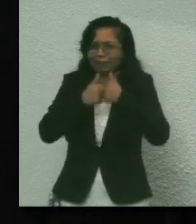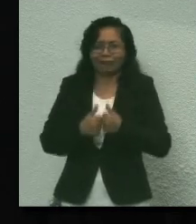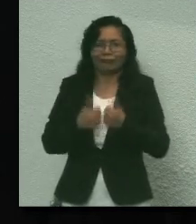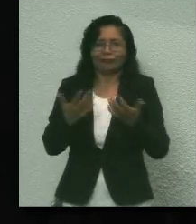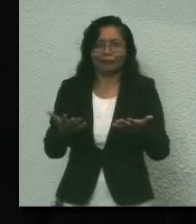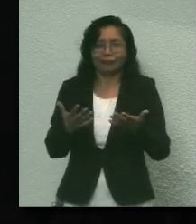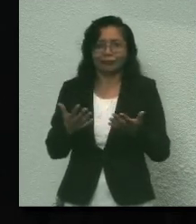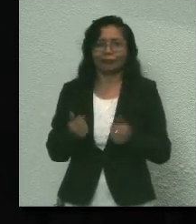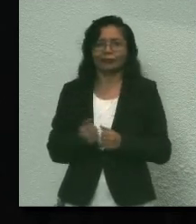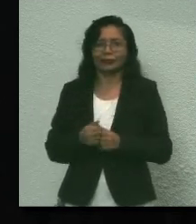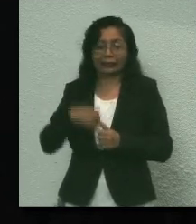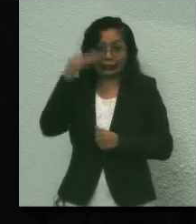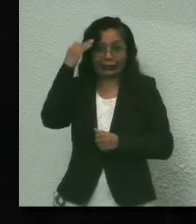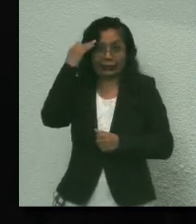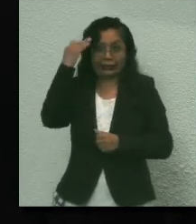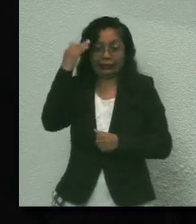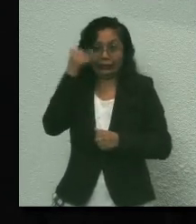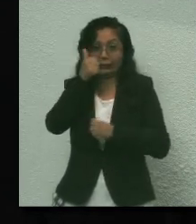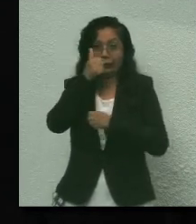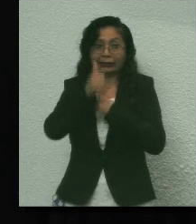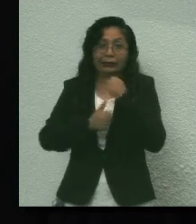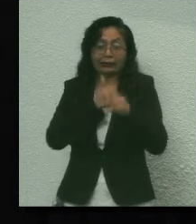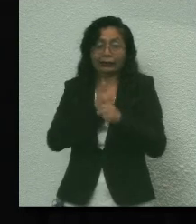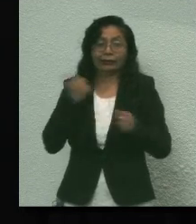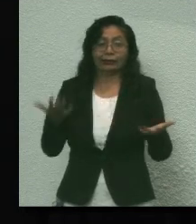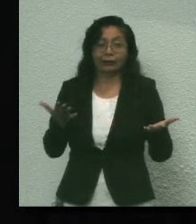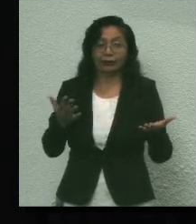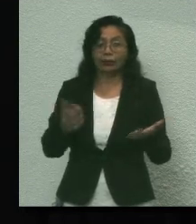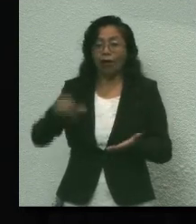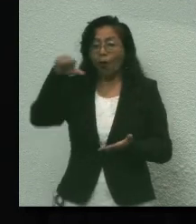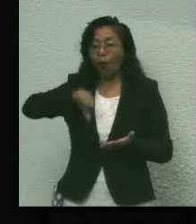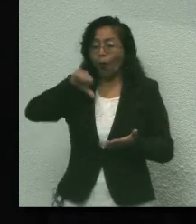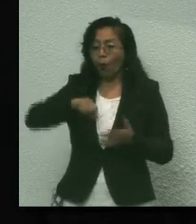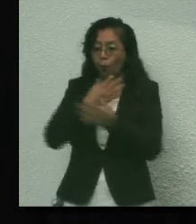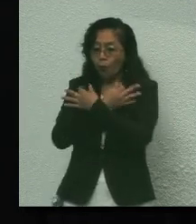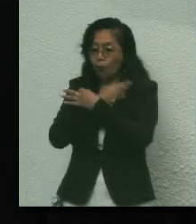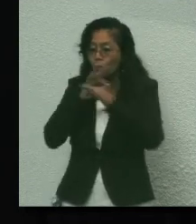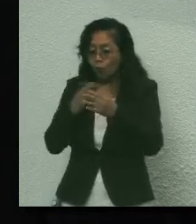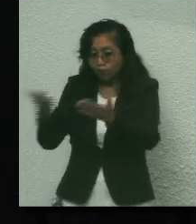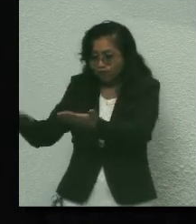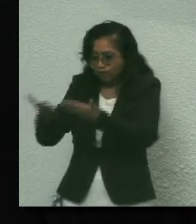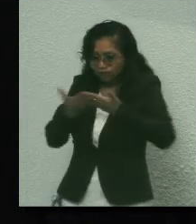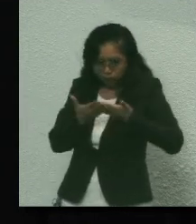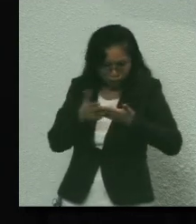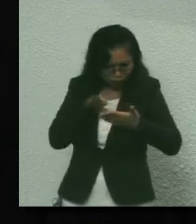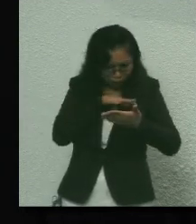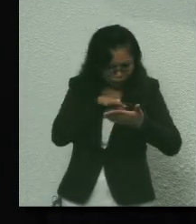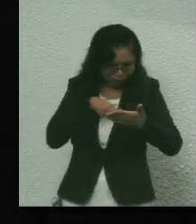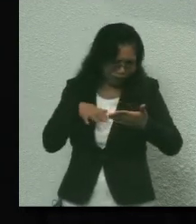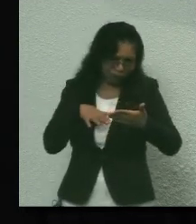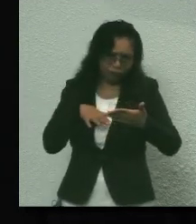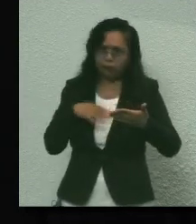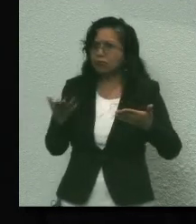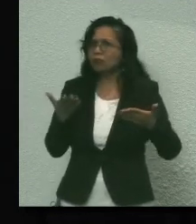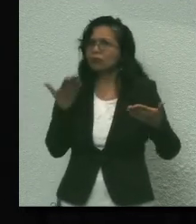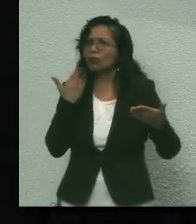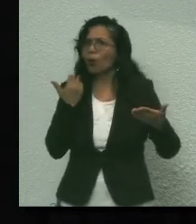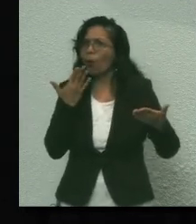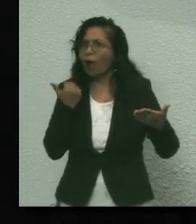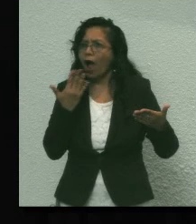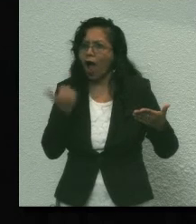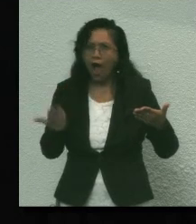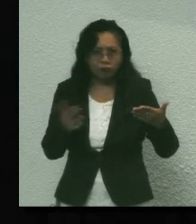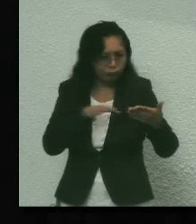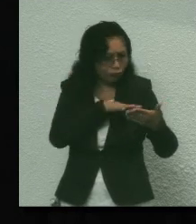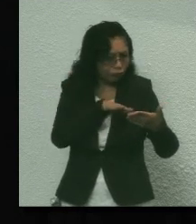el que pueda durar el sexenio. Hoy recibiremos un informe en el que los resultados estarán ausentes, en el que